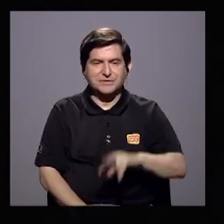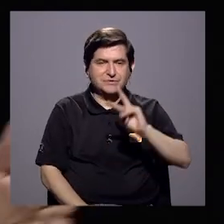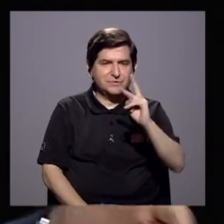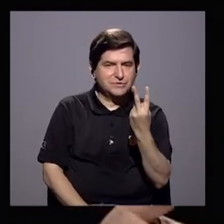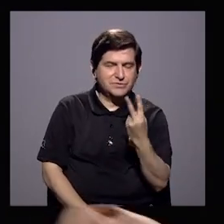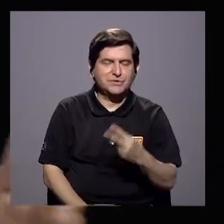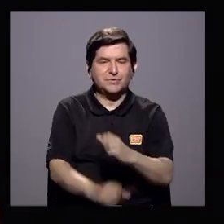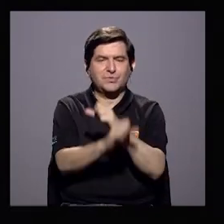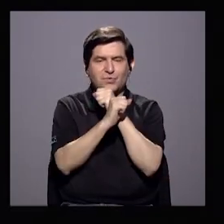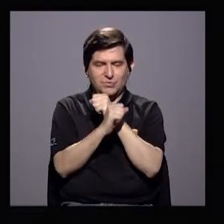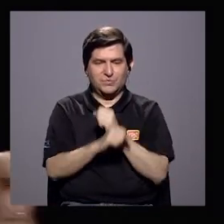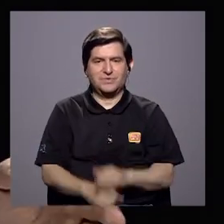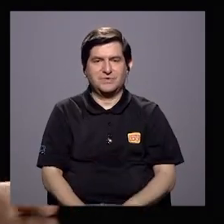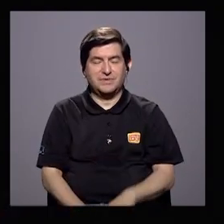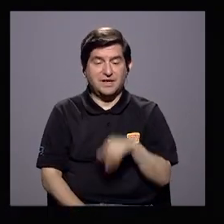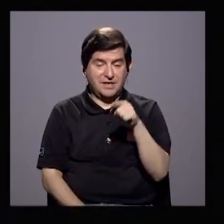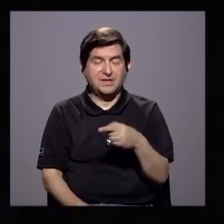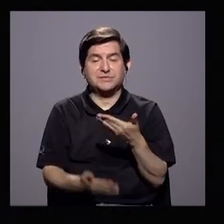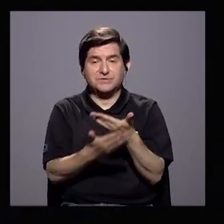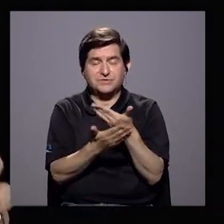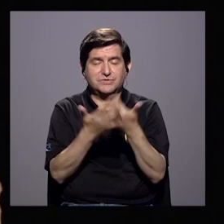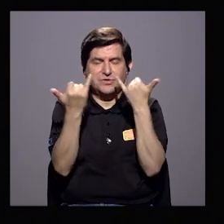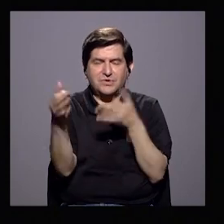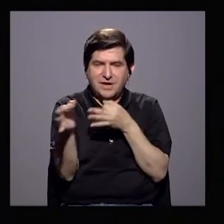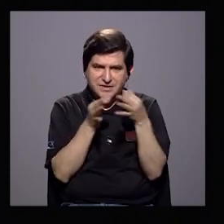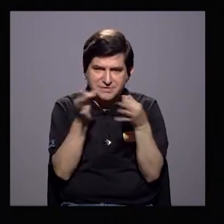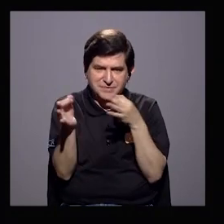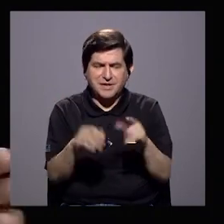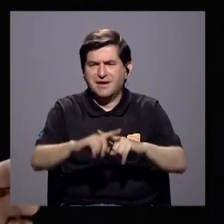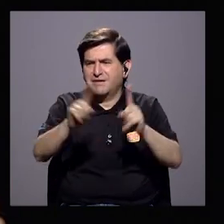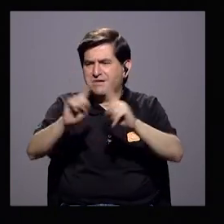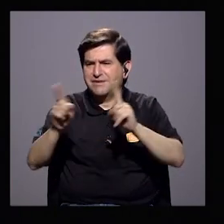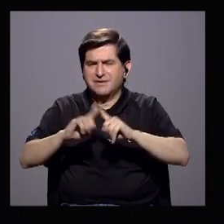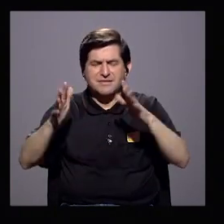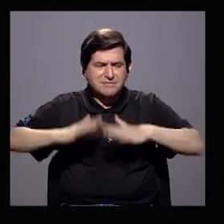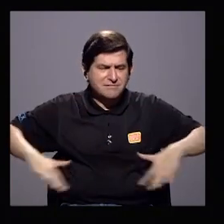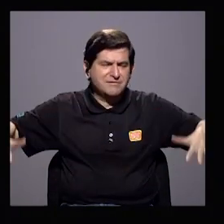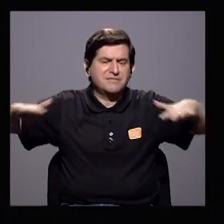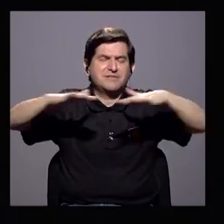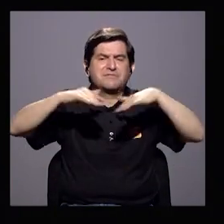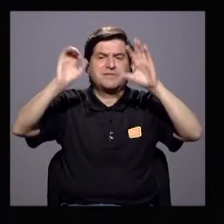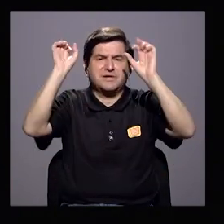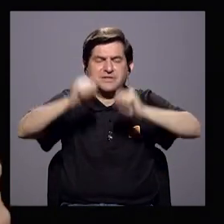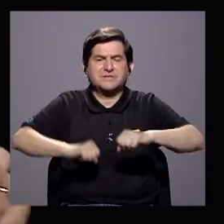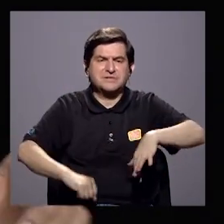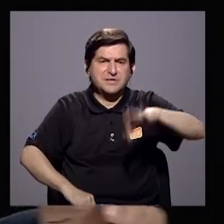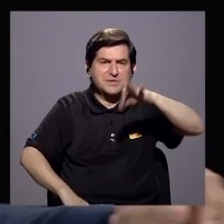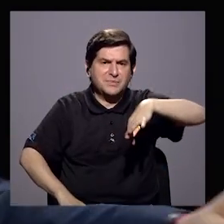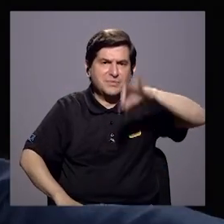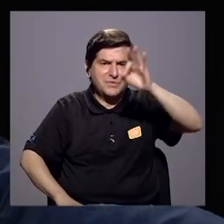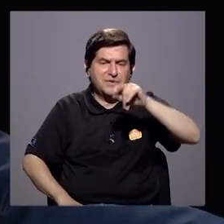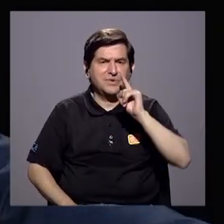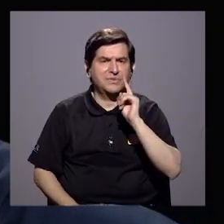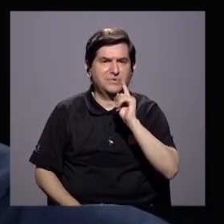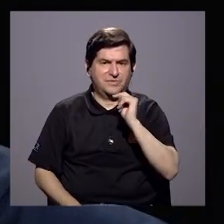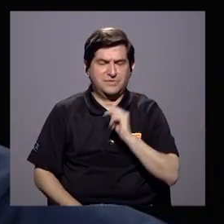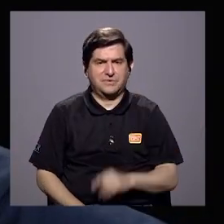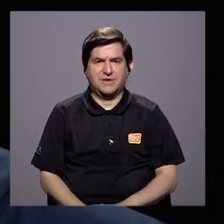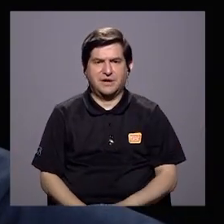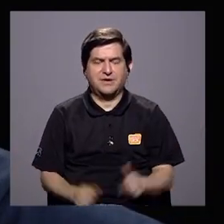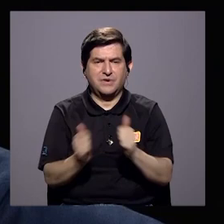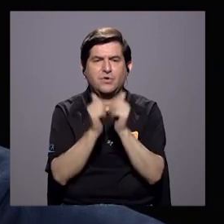segunda seguridad esto estaba muy constatado y explicado en una gran cantidad de espacios que usted puede encontrar inclusive